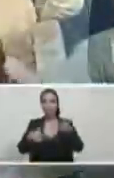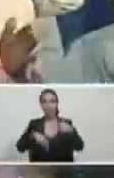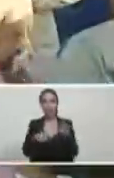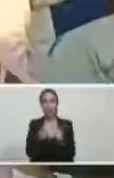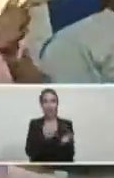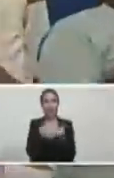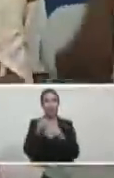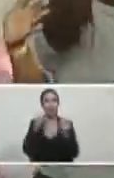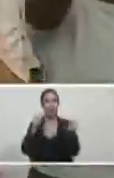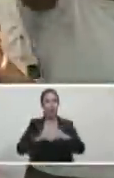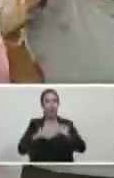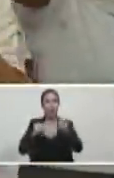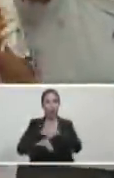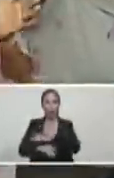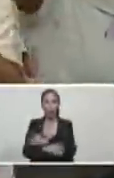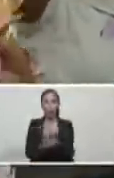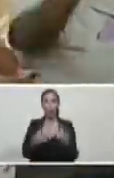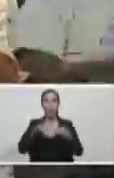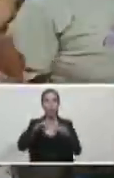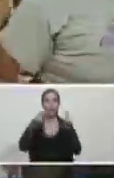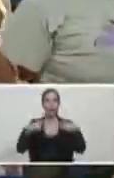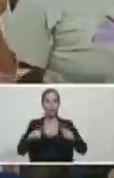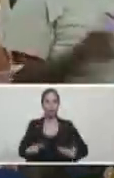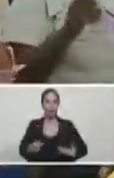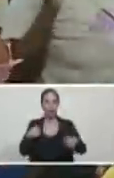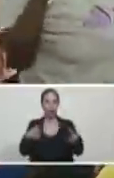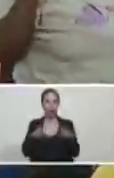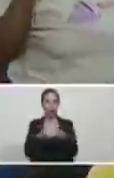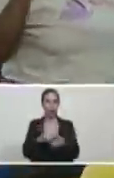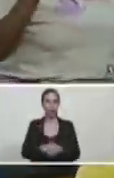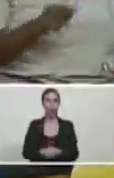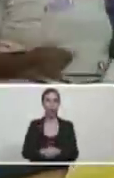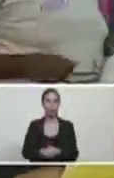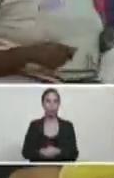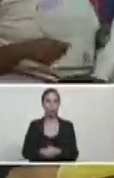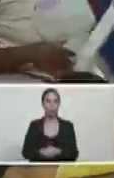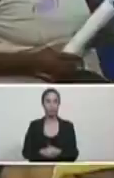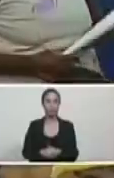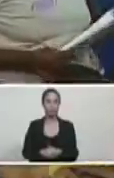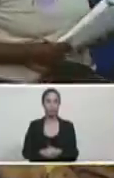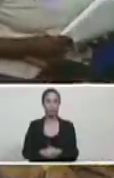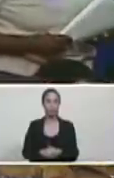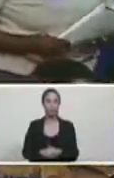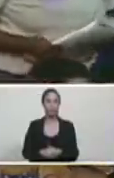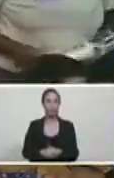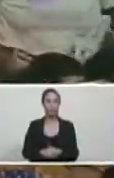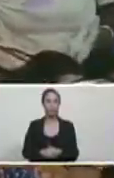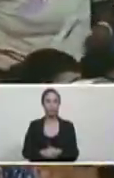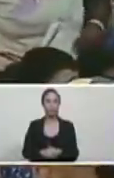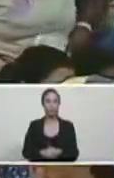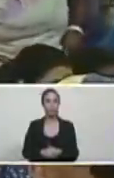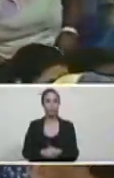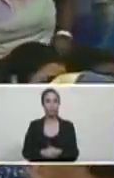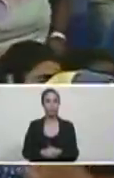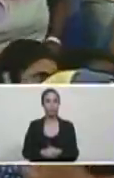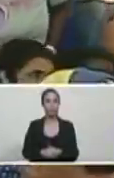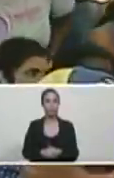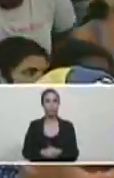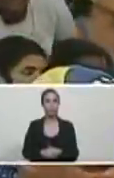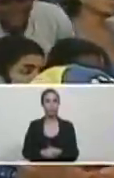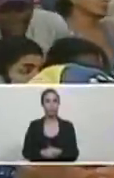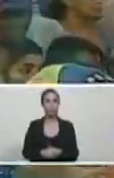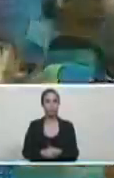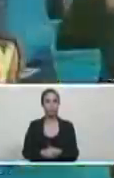Diálogo Social por la Paz y la Vida, que se desarrolló entre el 4 de febrero y el 23 de marzo.